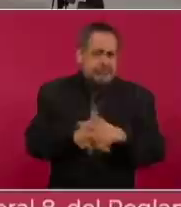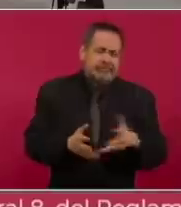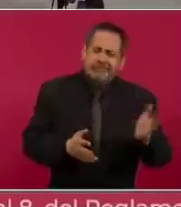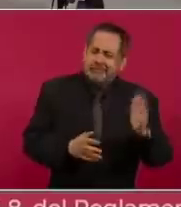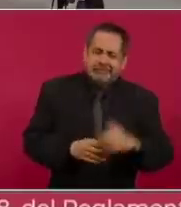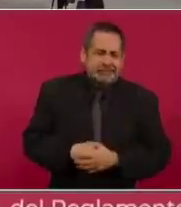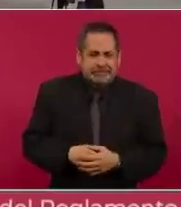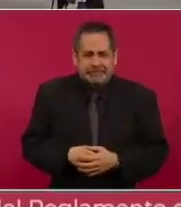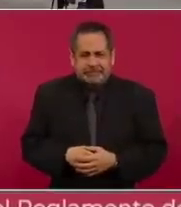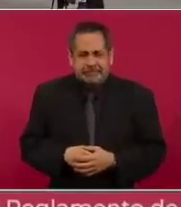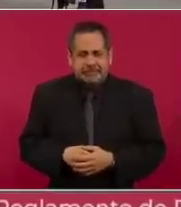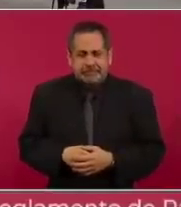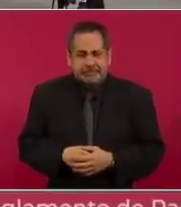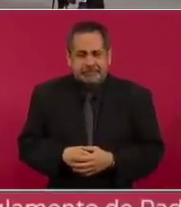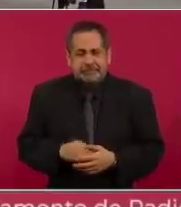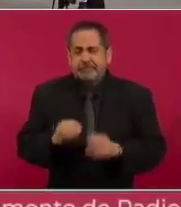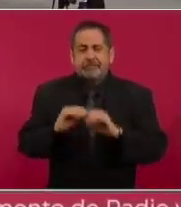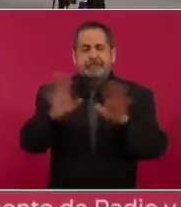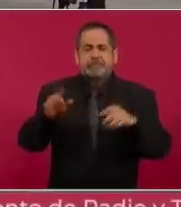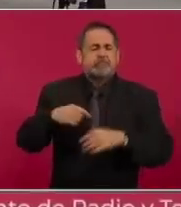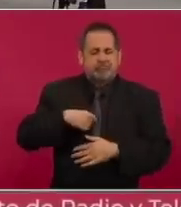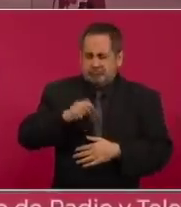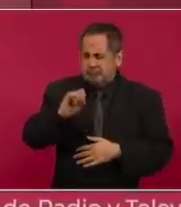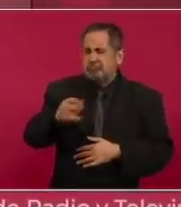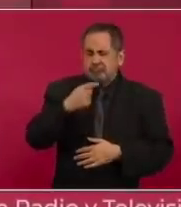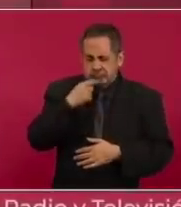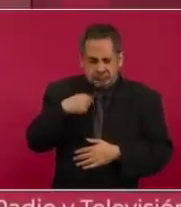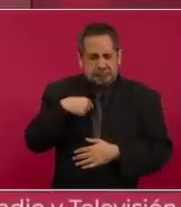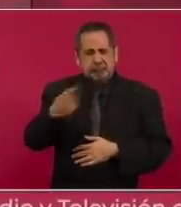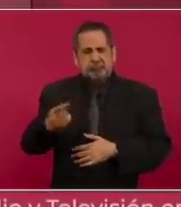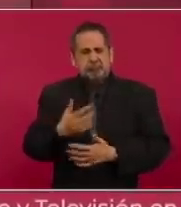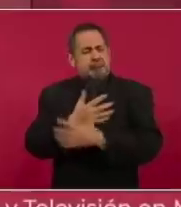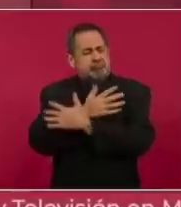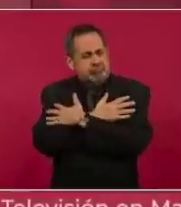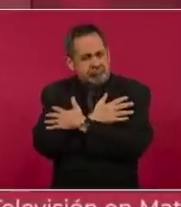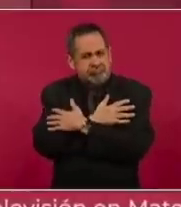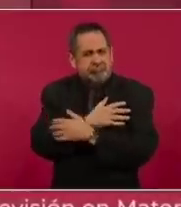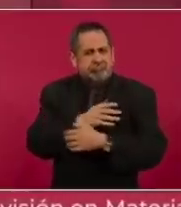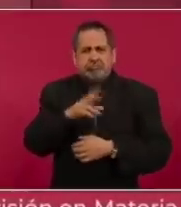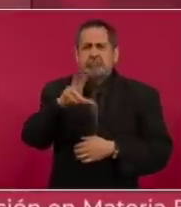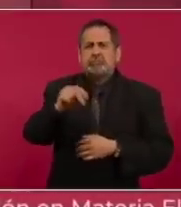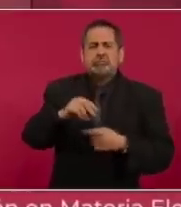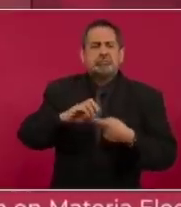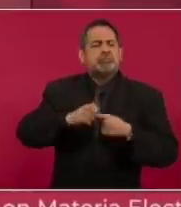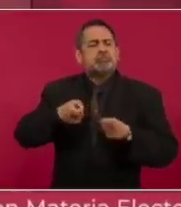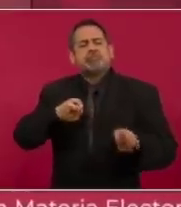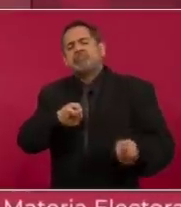yo sostengo abrazos, no balazos.